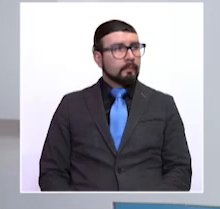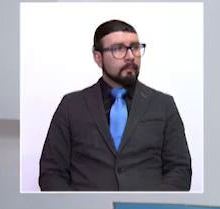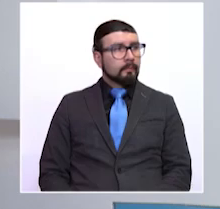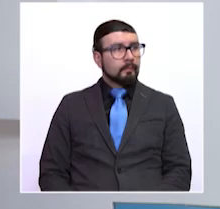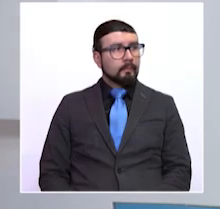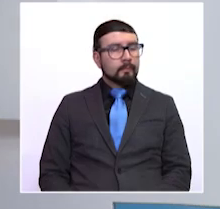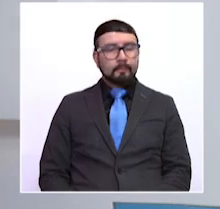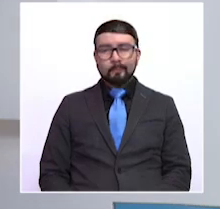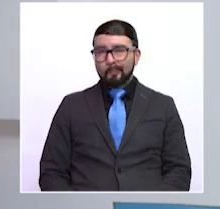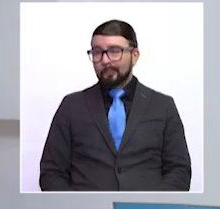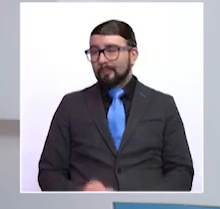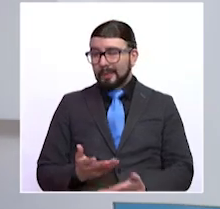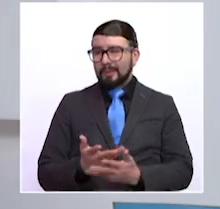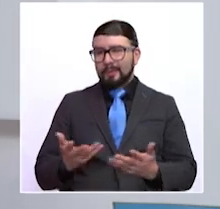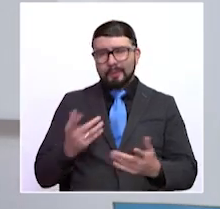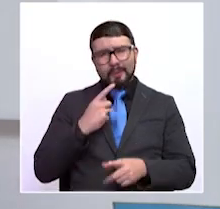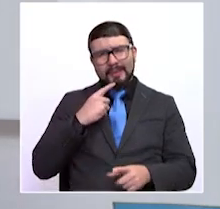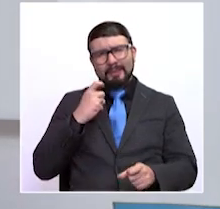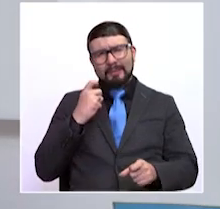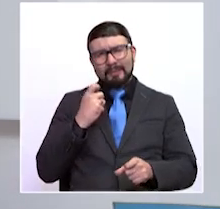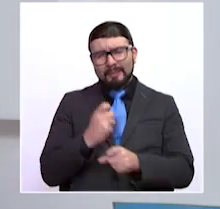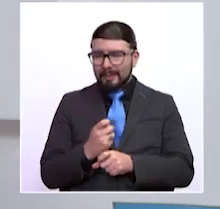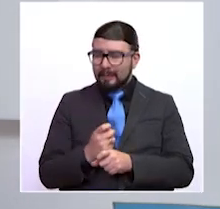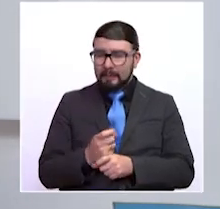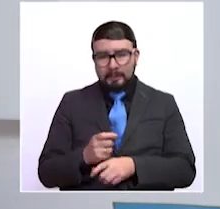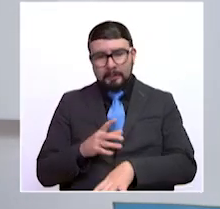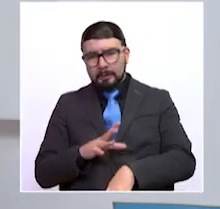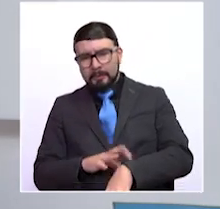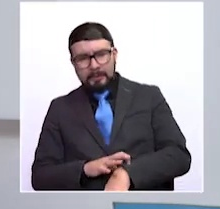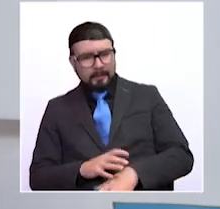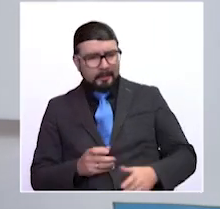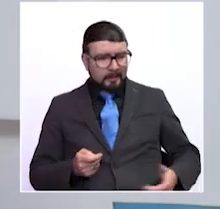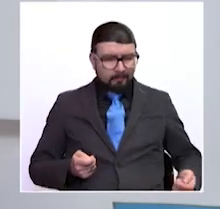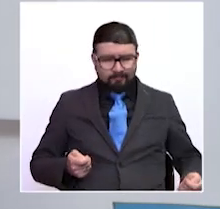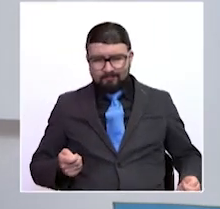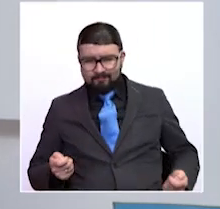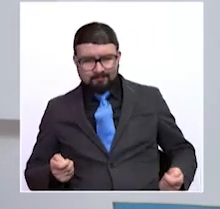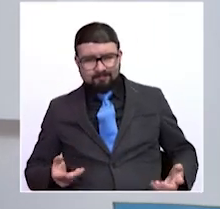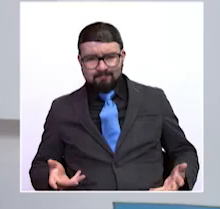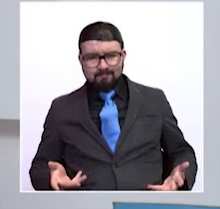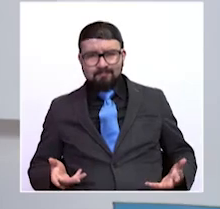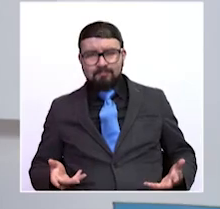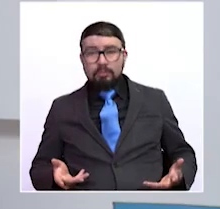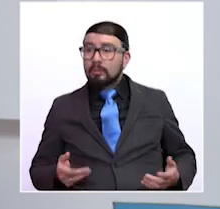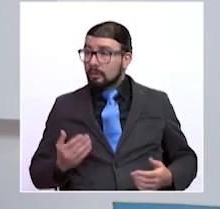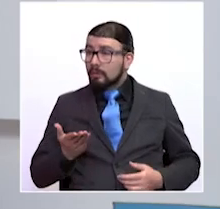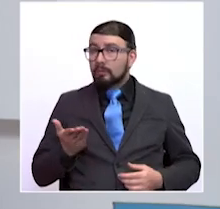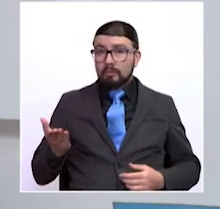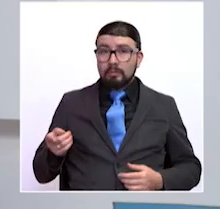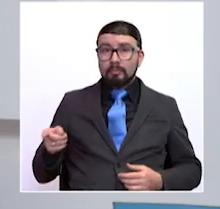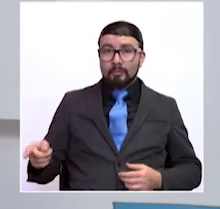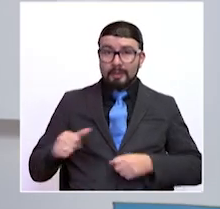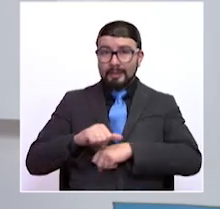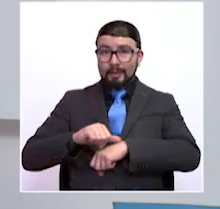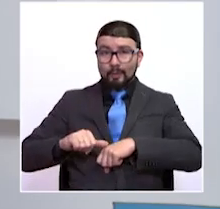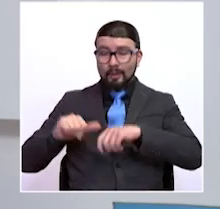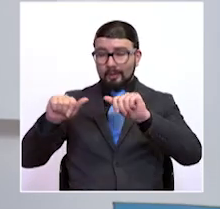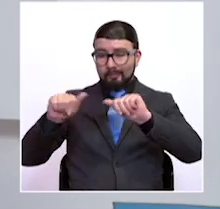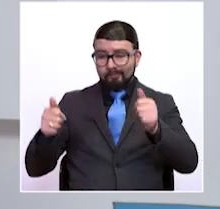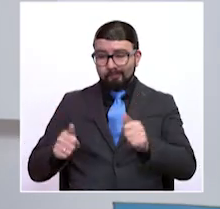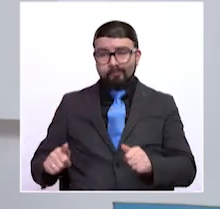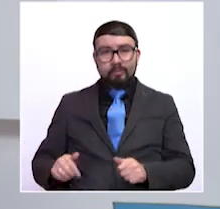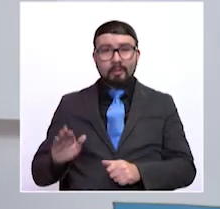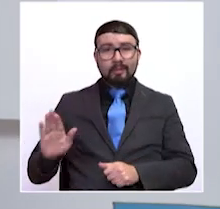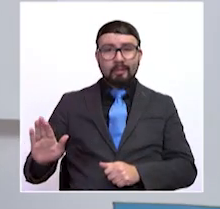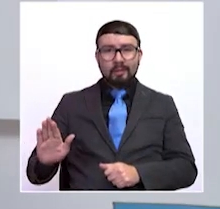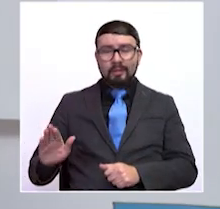Las dificultades que nosotros nos encontramos como médicos, y en el caso de ellas como cirujanas plásticas, es